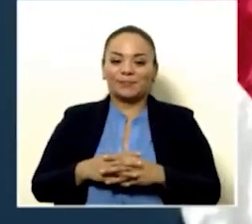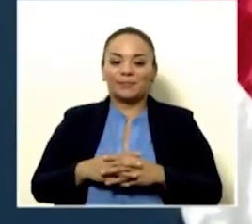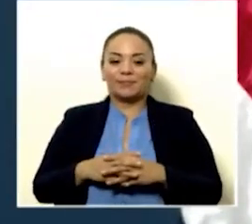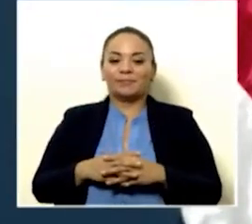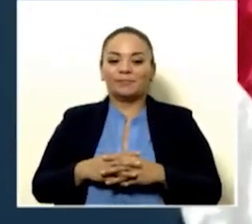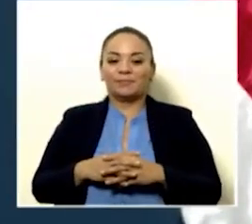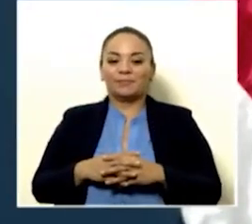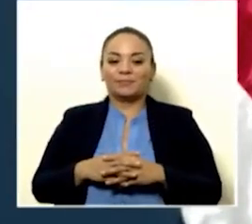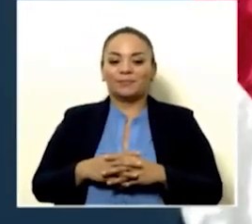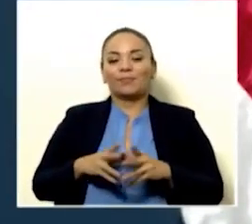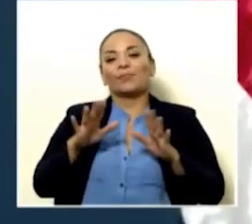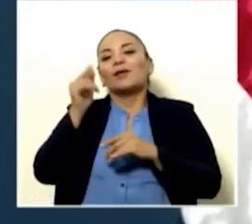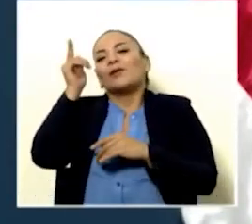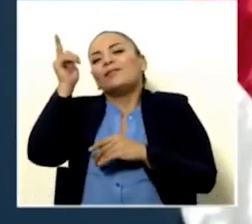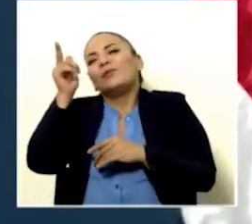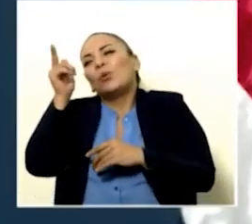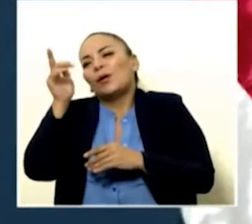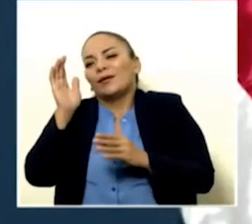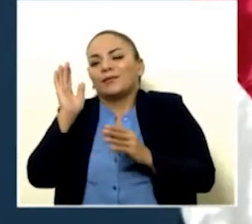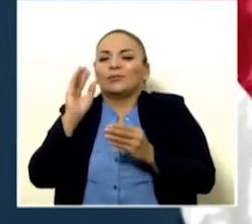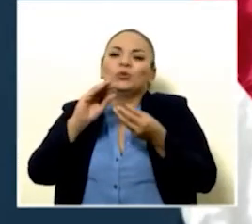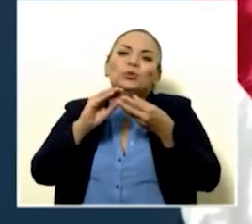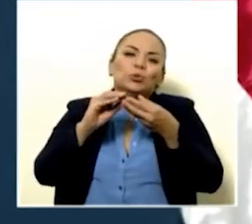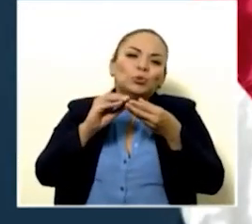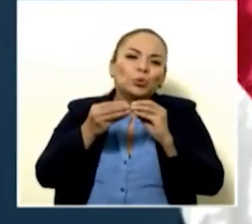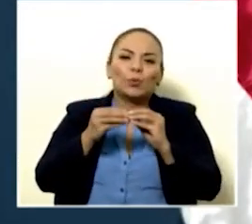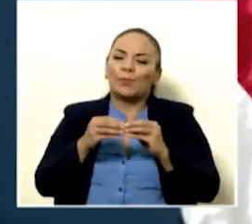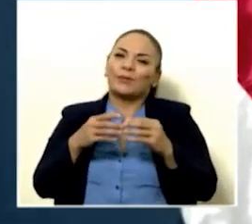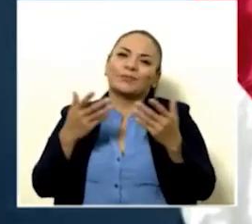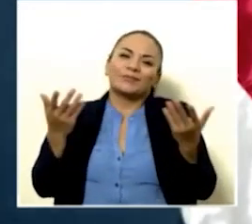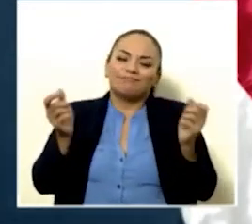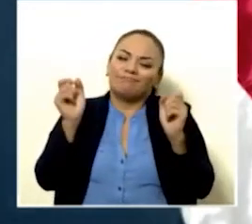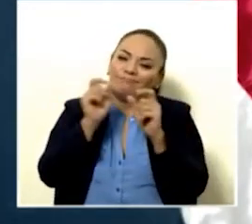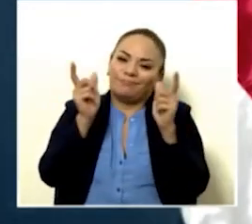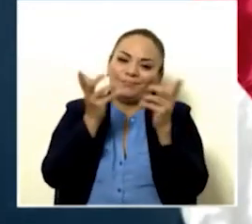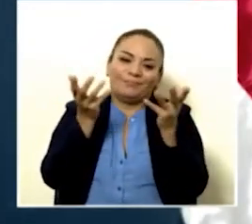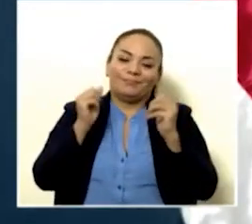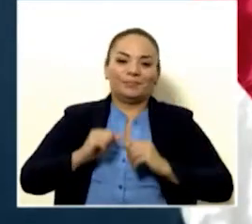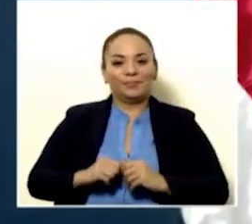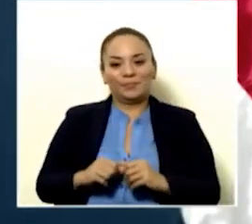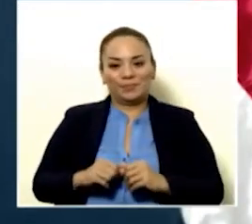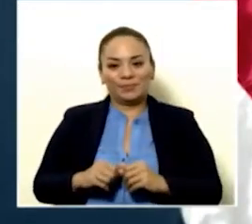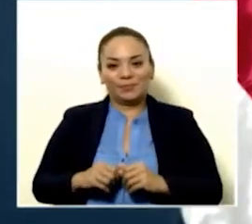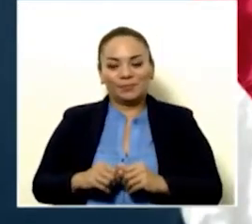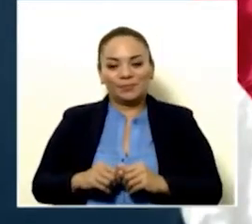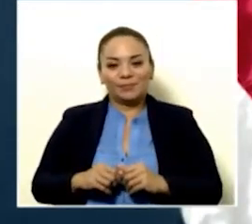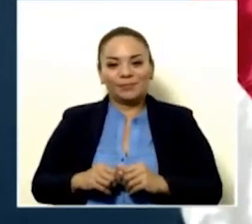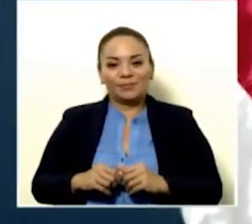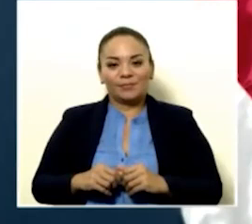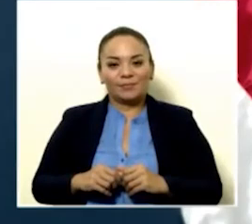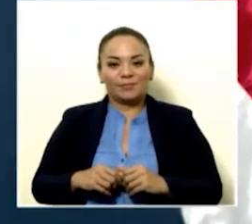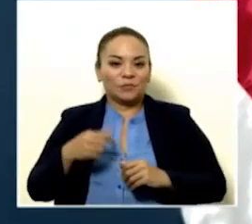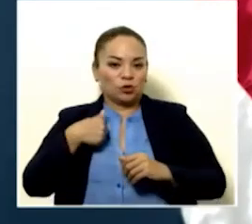la lógica y los números son absolutamente apabullantes. Si alguien pone, yo no